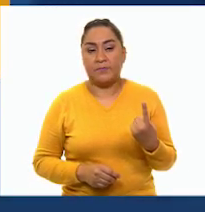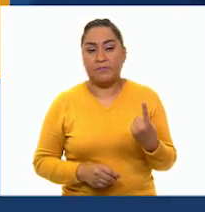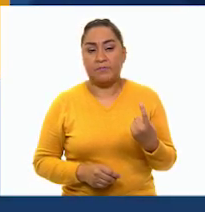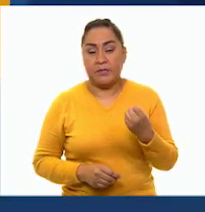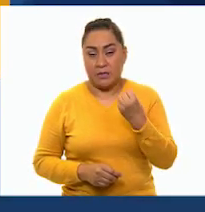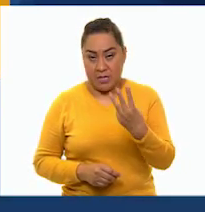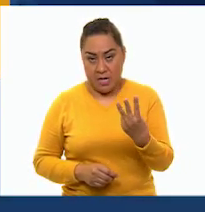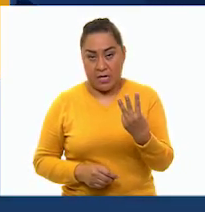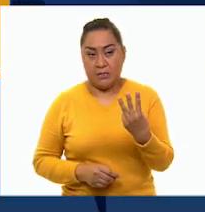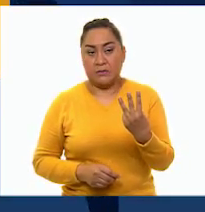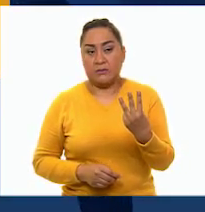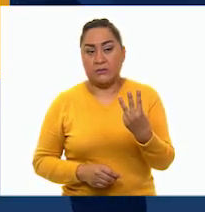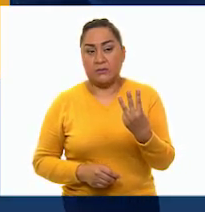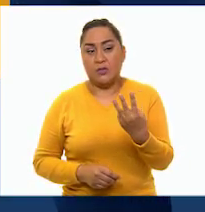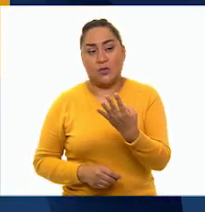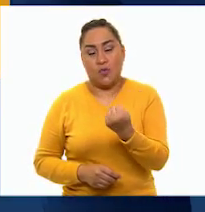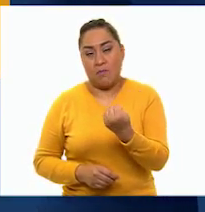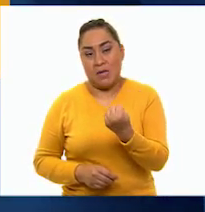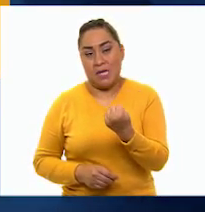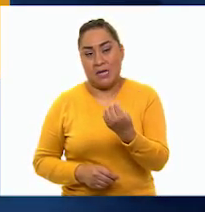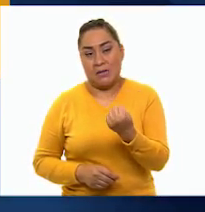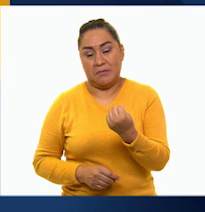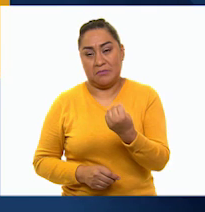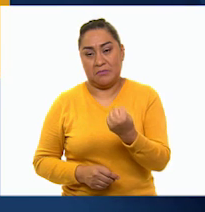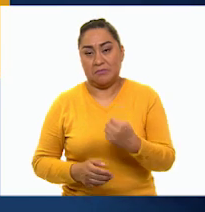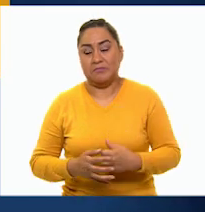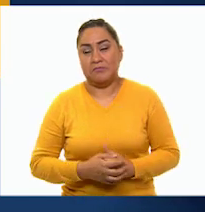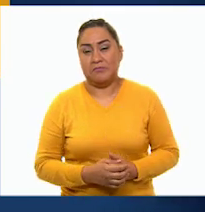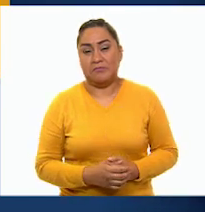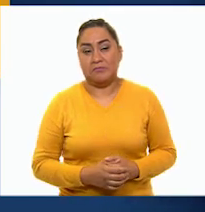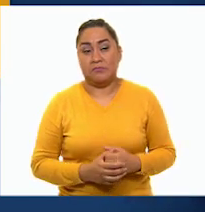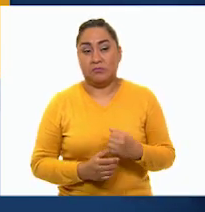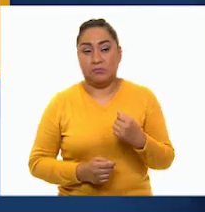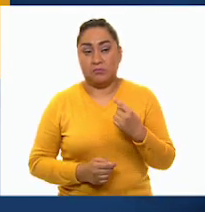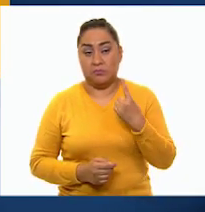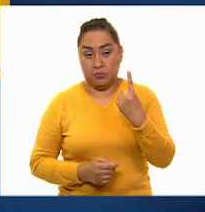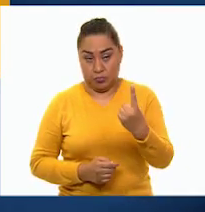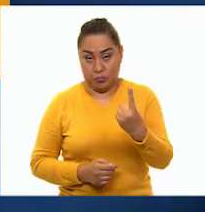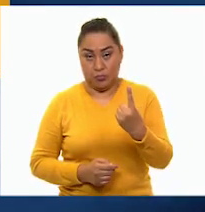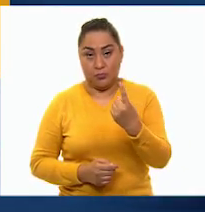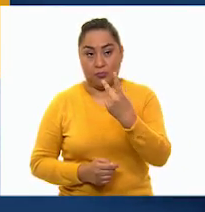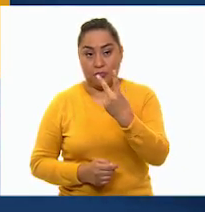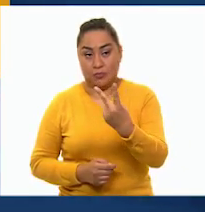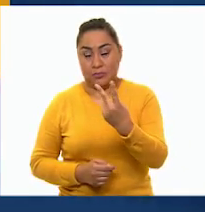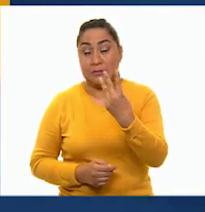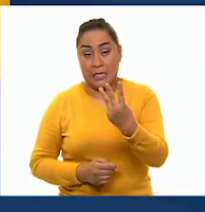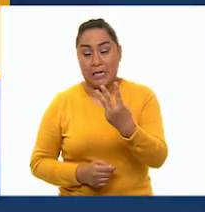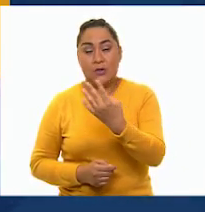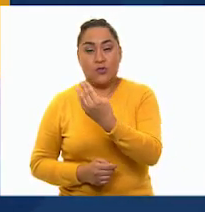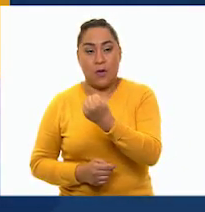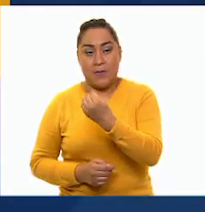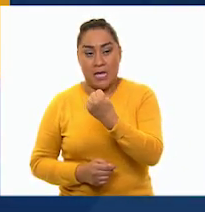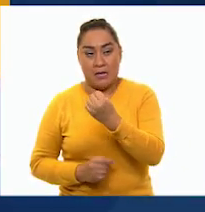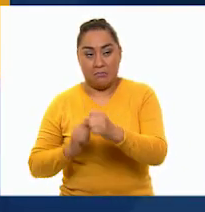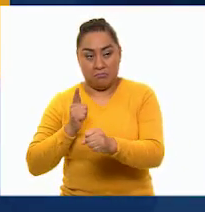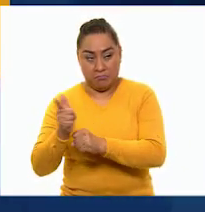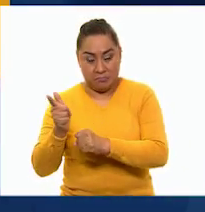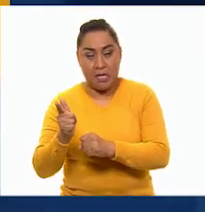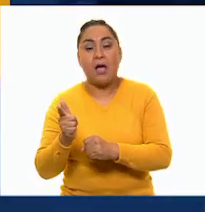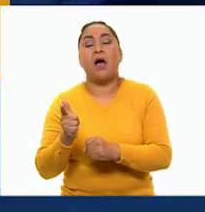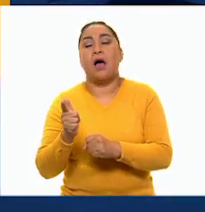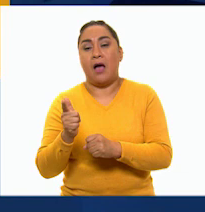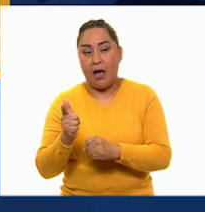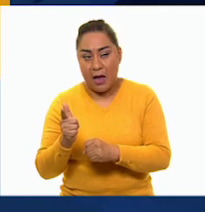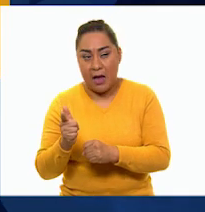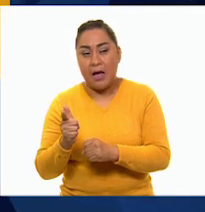el 3 y 9. 1, 3 y 9. Por lo